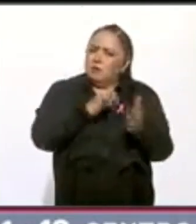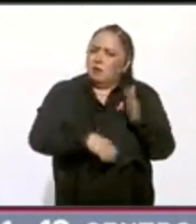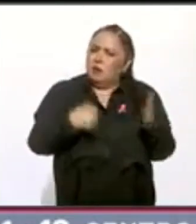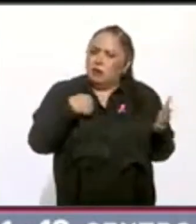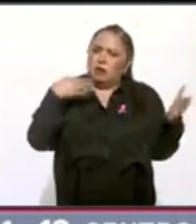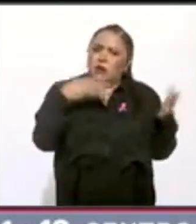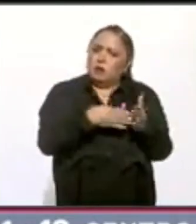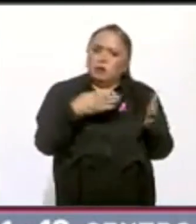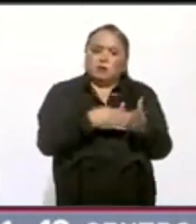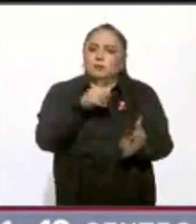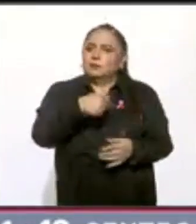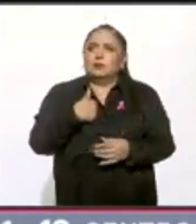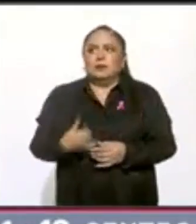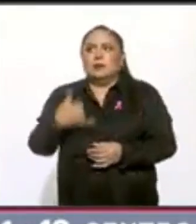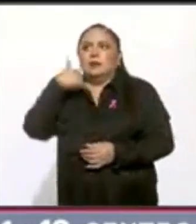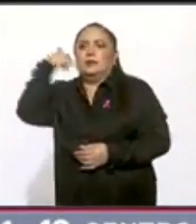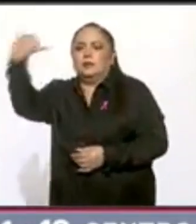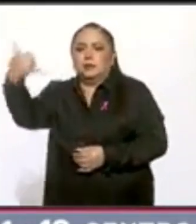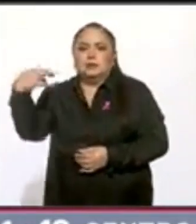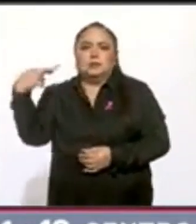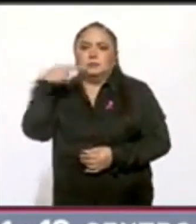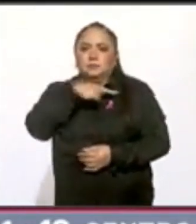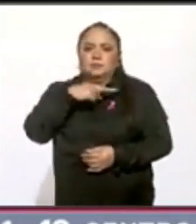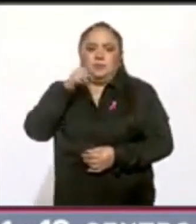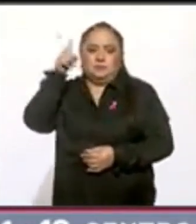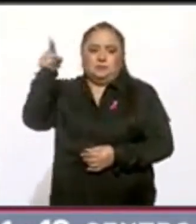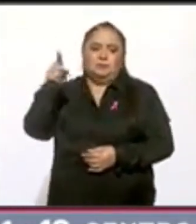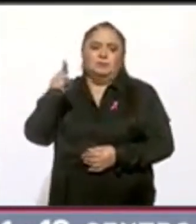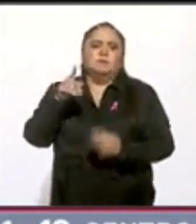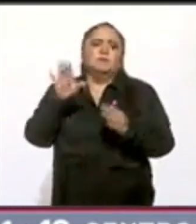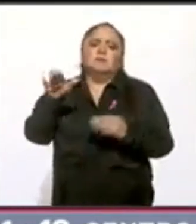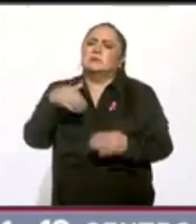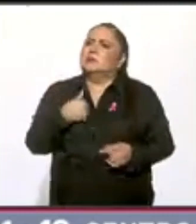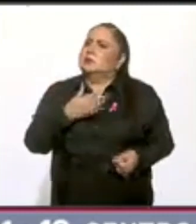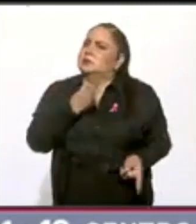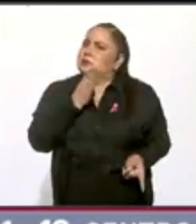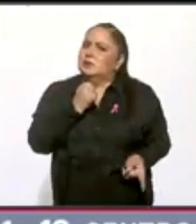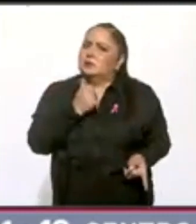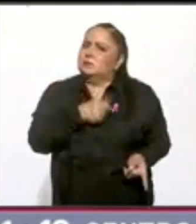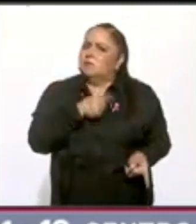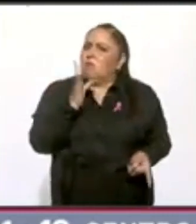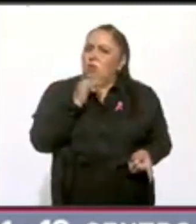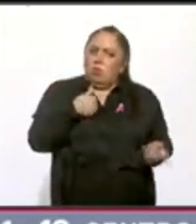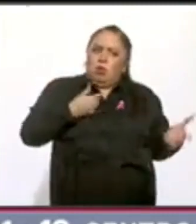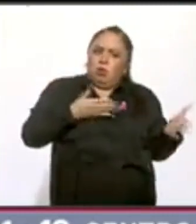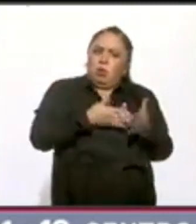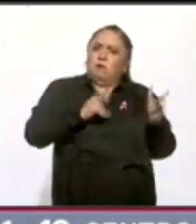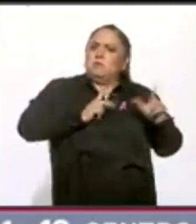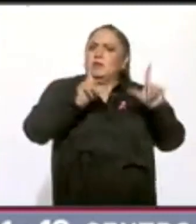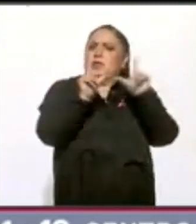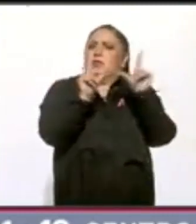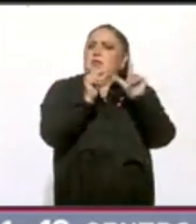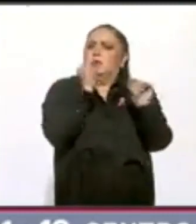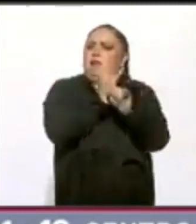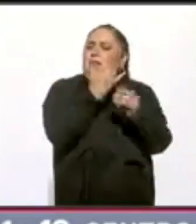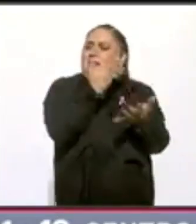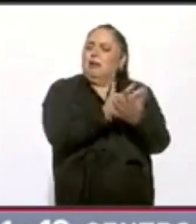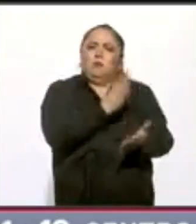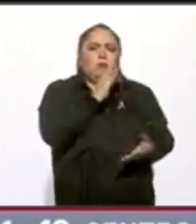no podía. Entonces le hablé al área, a la DIP, a Pepe Merino, y le dije, oye, hay algo mal porque no puedo sacar mi licencia